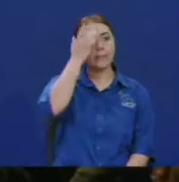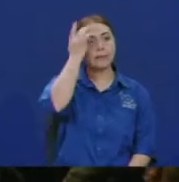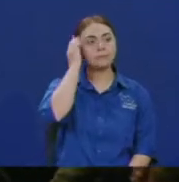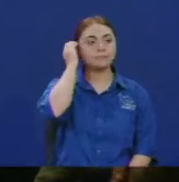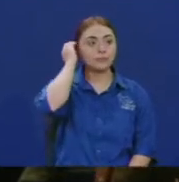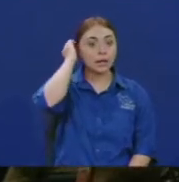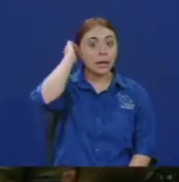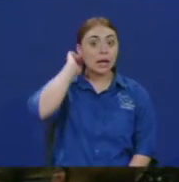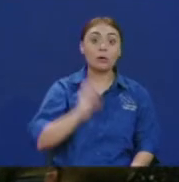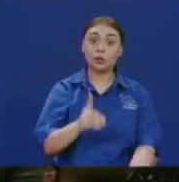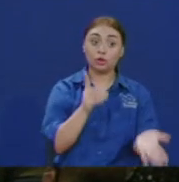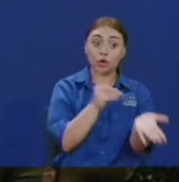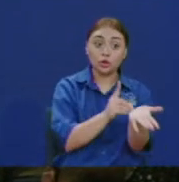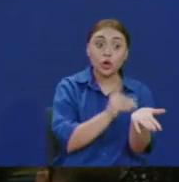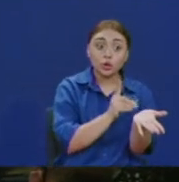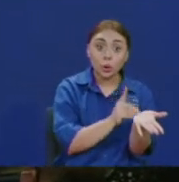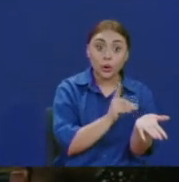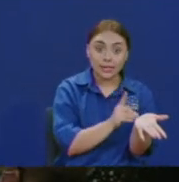los médicos